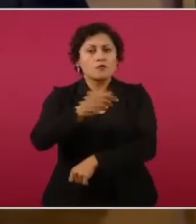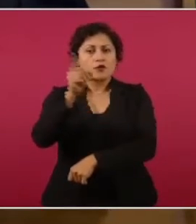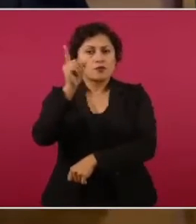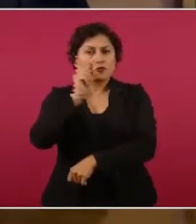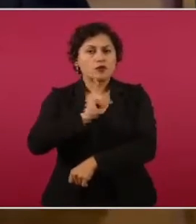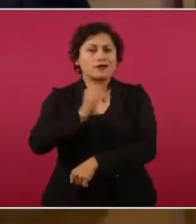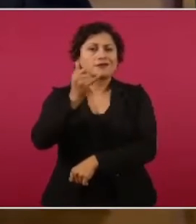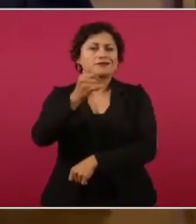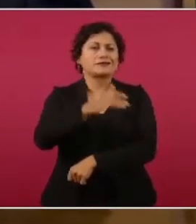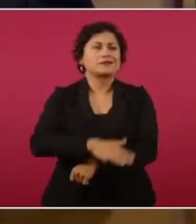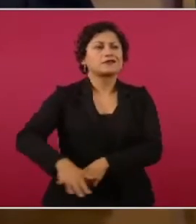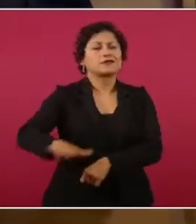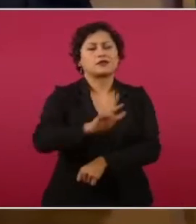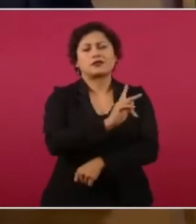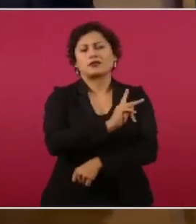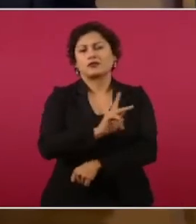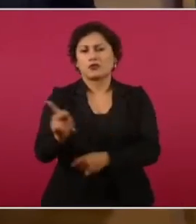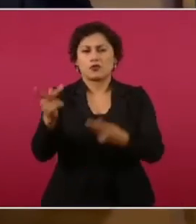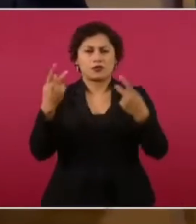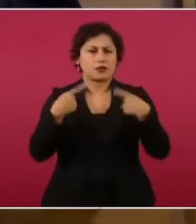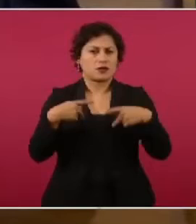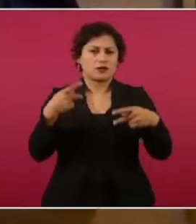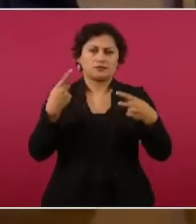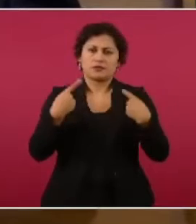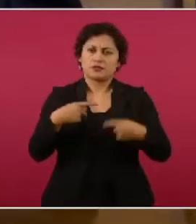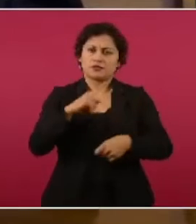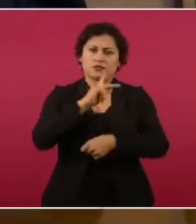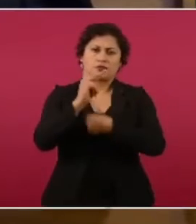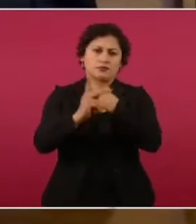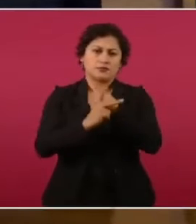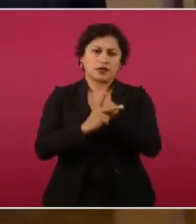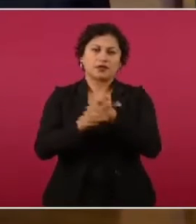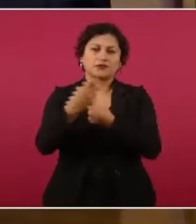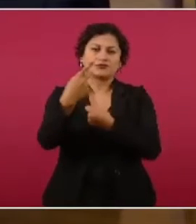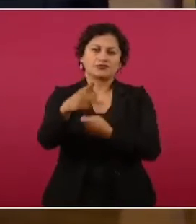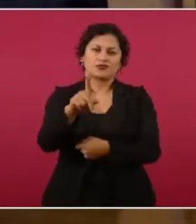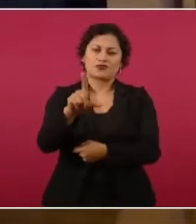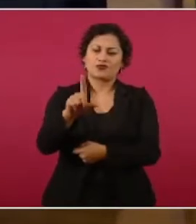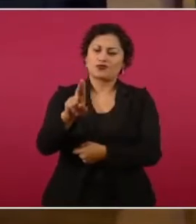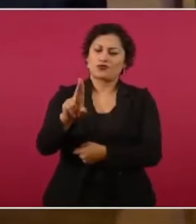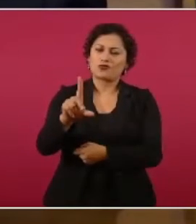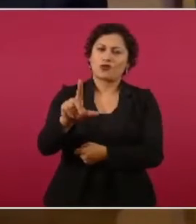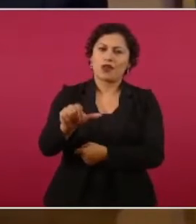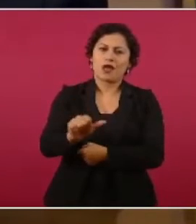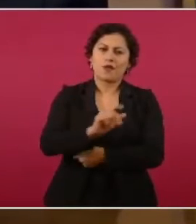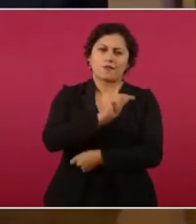pueblo, el pueblo. Eres Lula Pueblo.